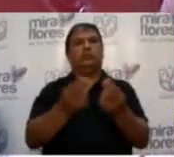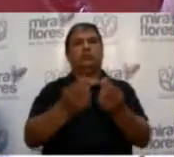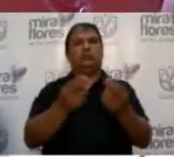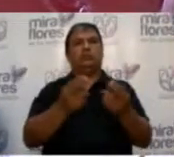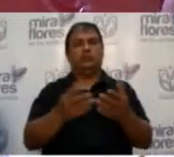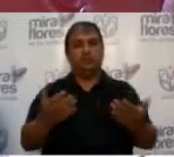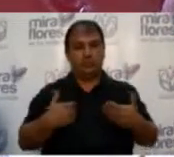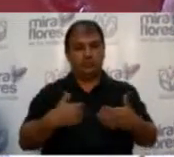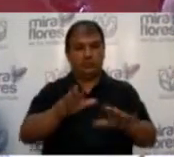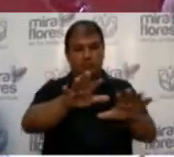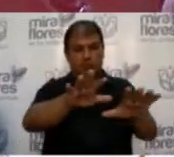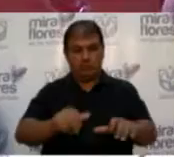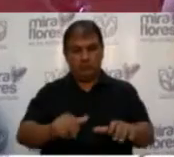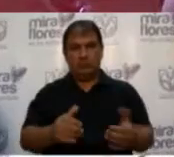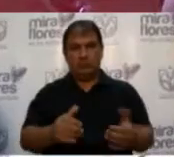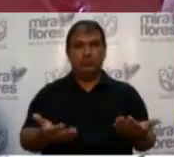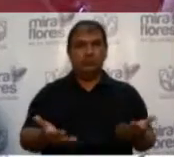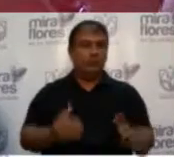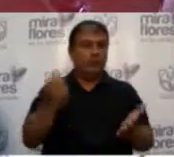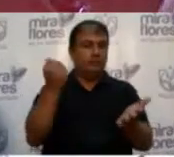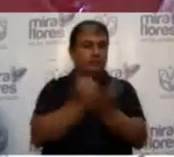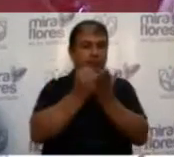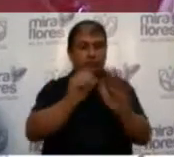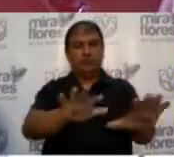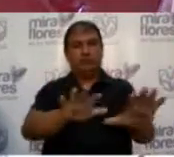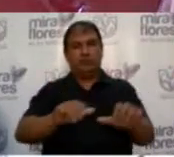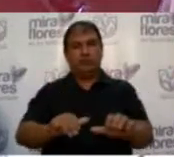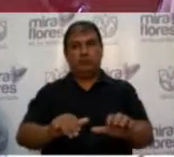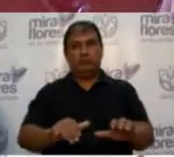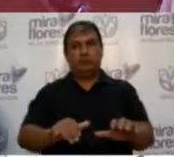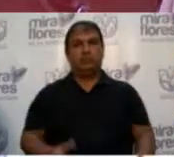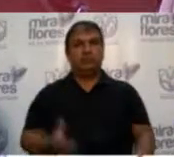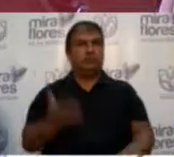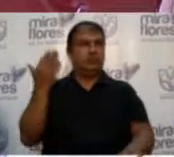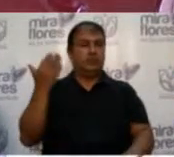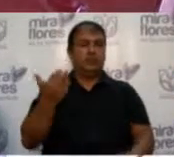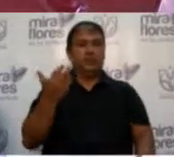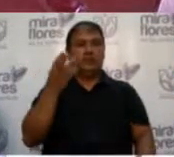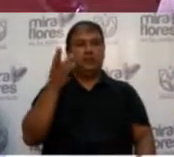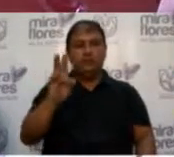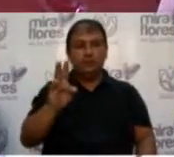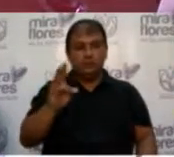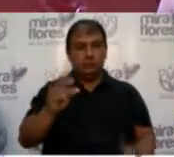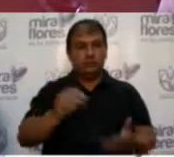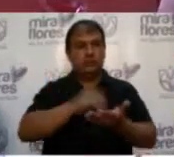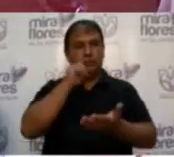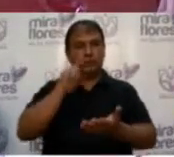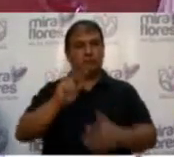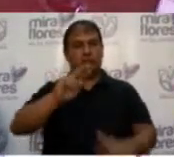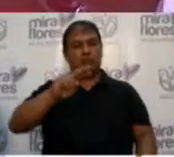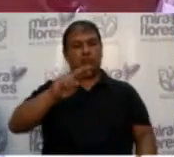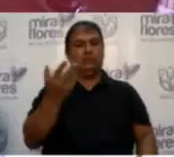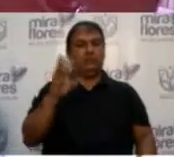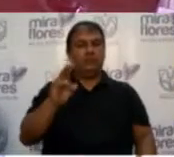sé si tenemos un acta por ahí. Sí, una aprobación del acta del 17 de marzo del año 2017.